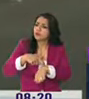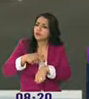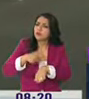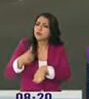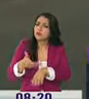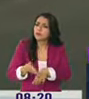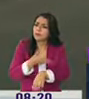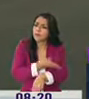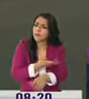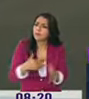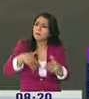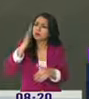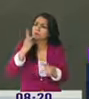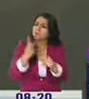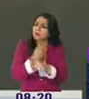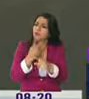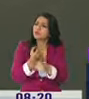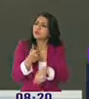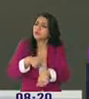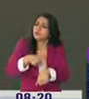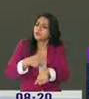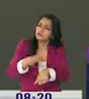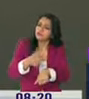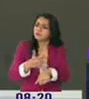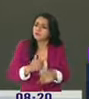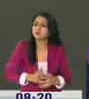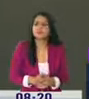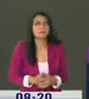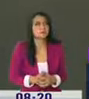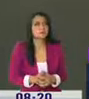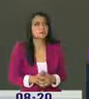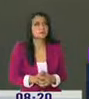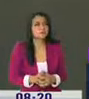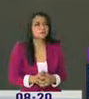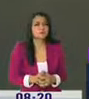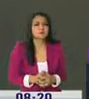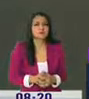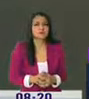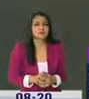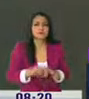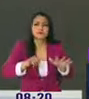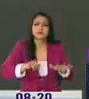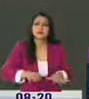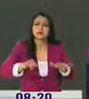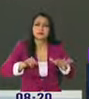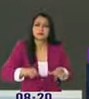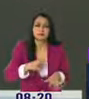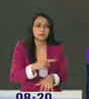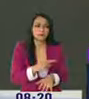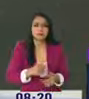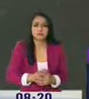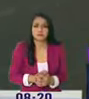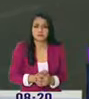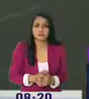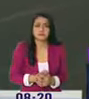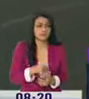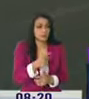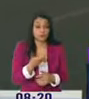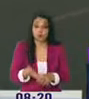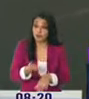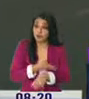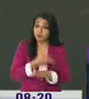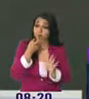aproximadamente se incrementó esta inseguridad en el sector? Ha de ser alrededor de unos 6 meses más o menos. Y ustedes ya han puesto